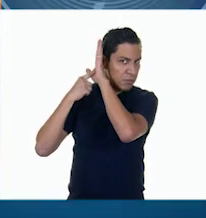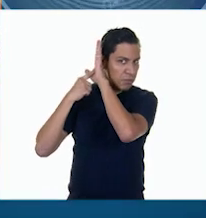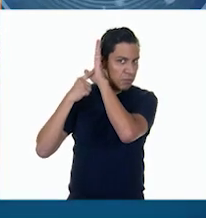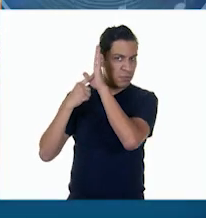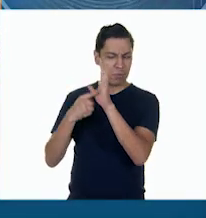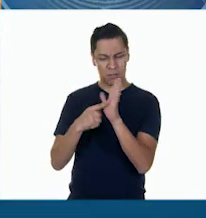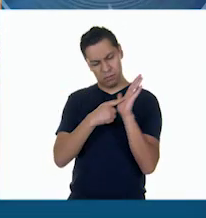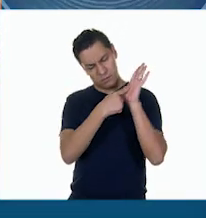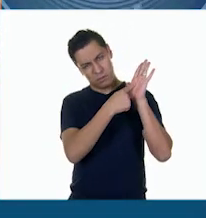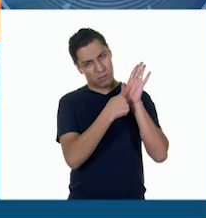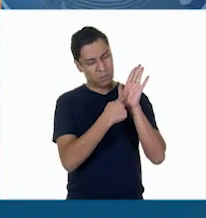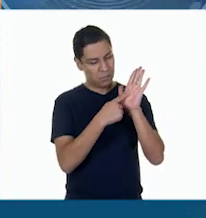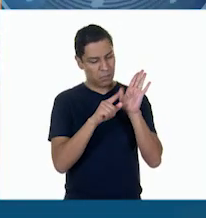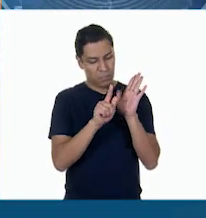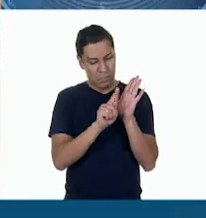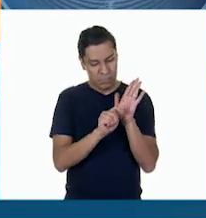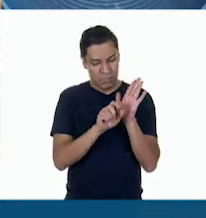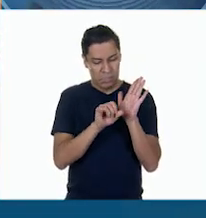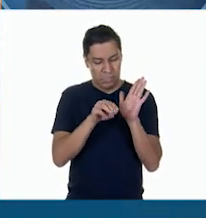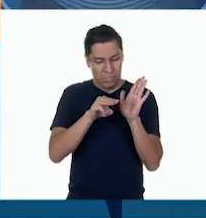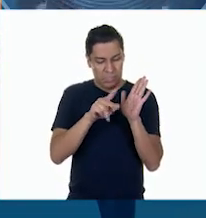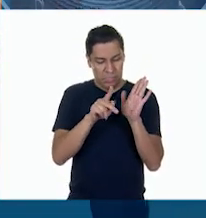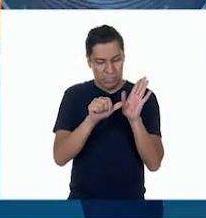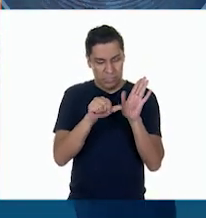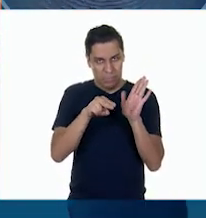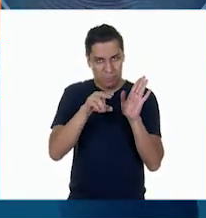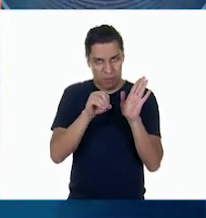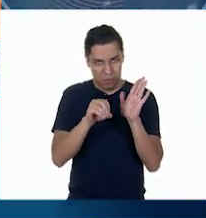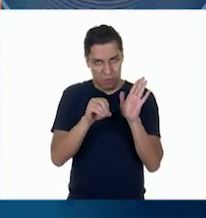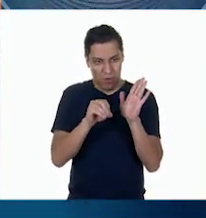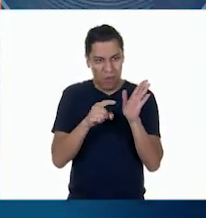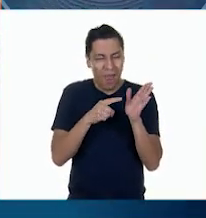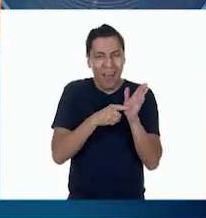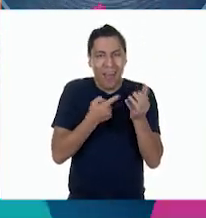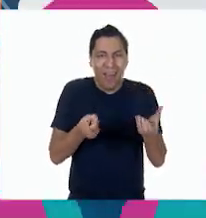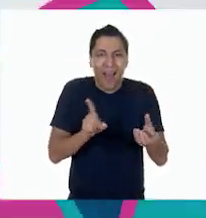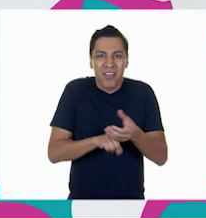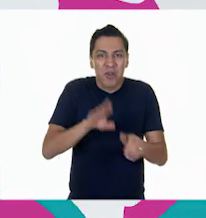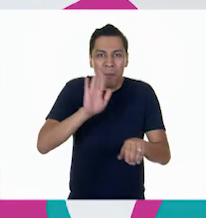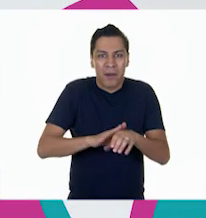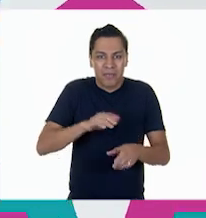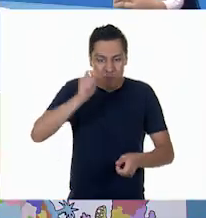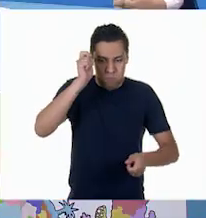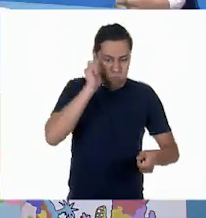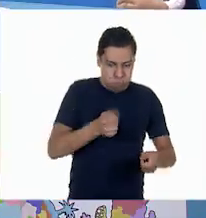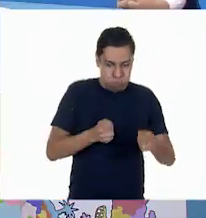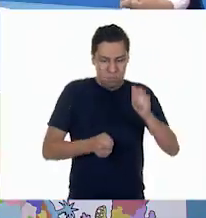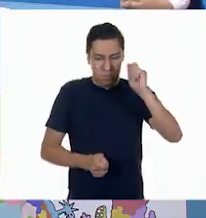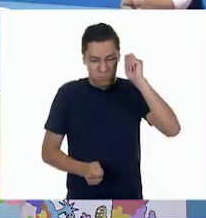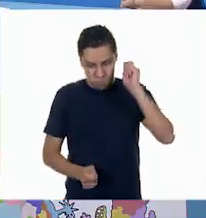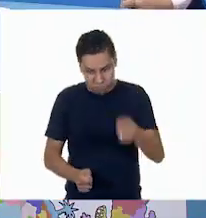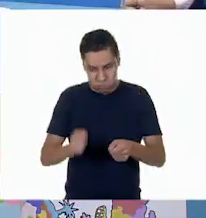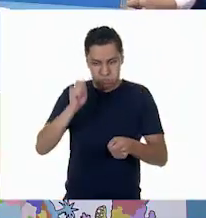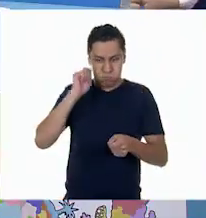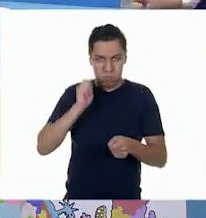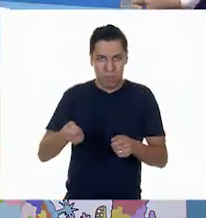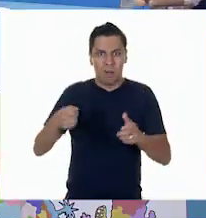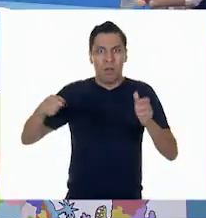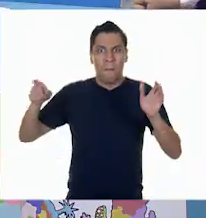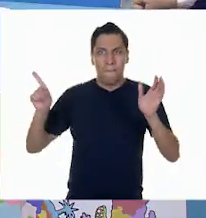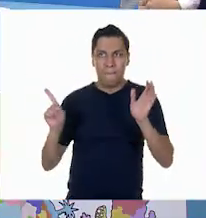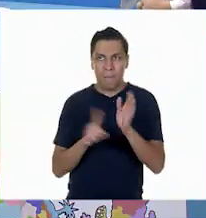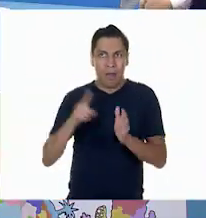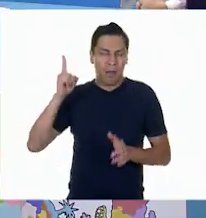del tímpano, que se parece a la superficie de un tambor y la hace vibrar. Bueno, voy a colocar el oído